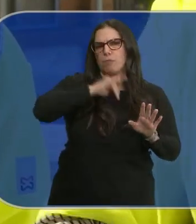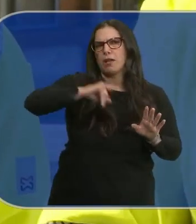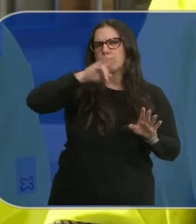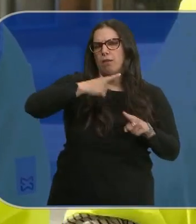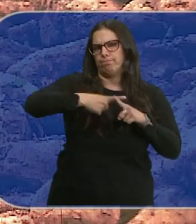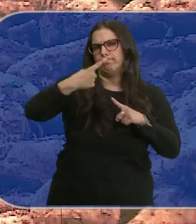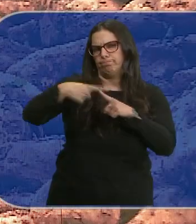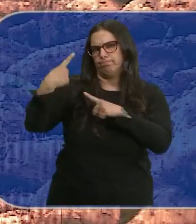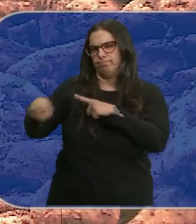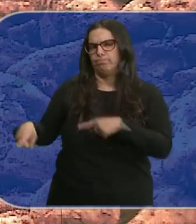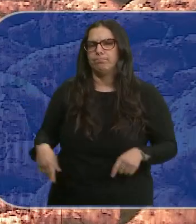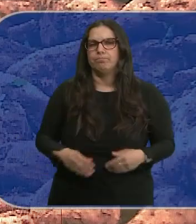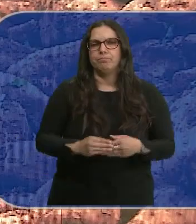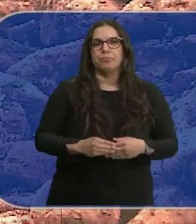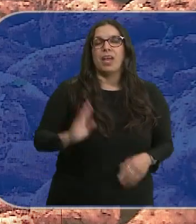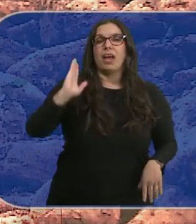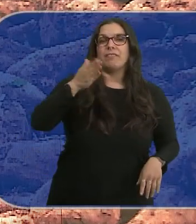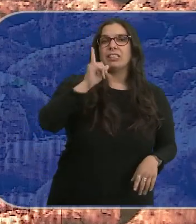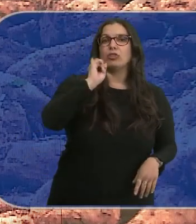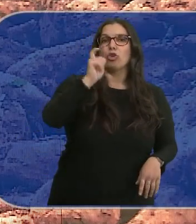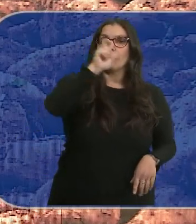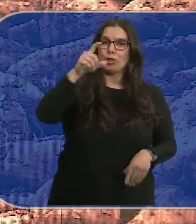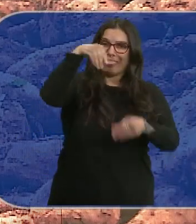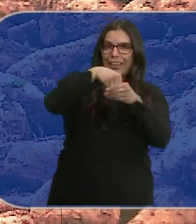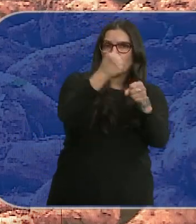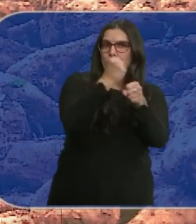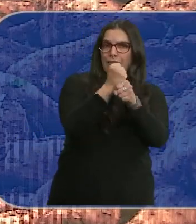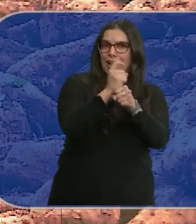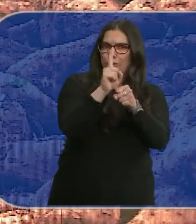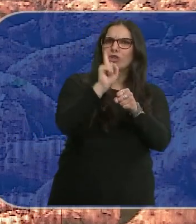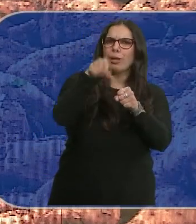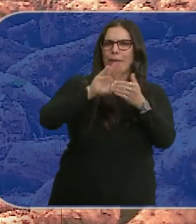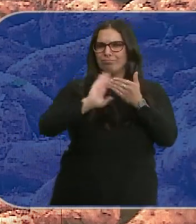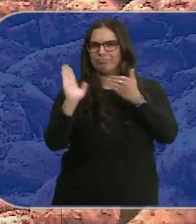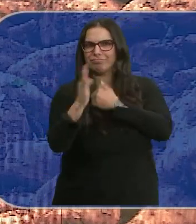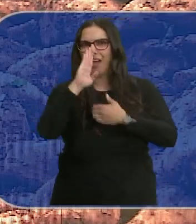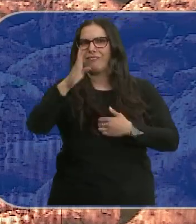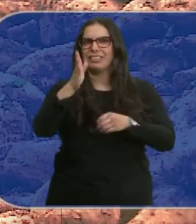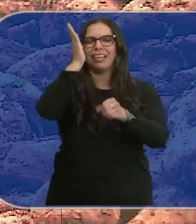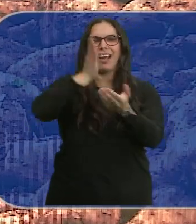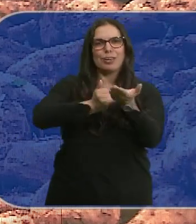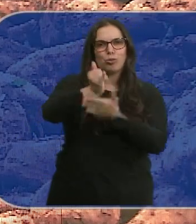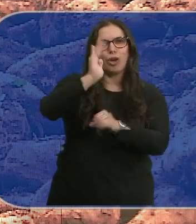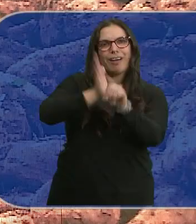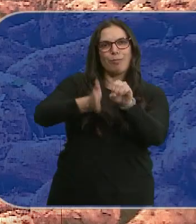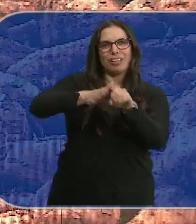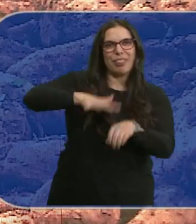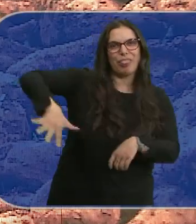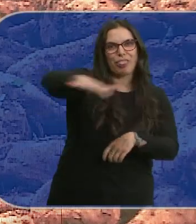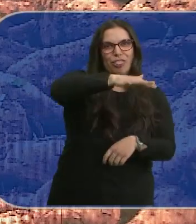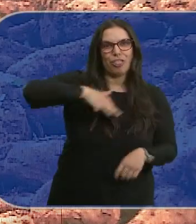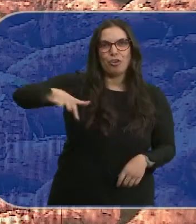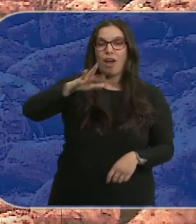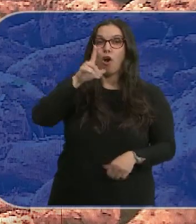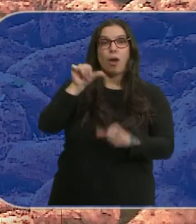hechas. El daño no es solo para los trabajadores de la empresa, también para los agricultores de remolacha de la zona. La planta únicamente